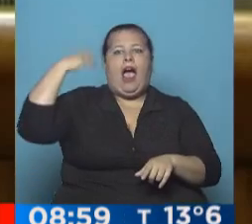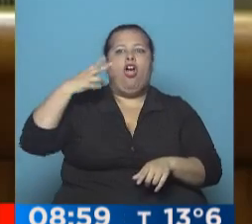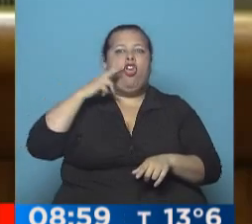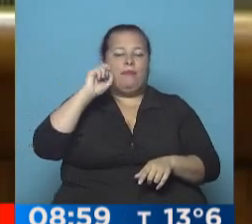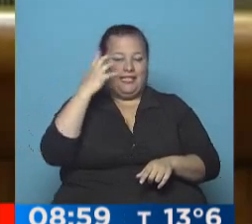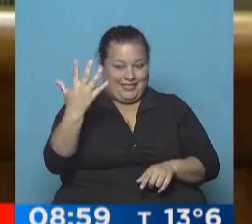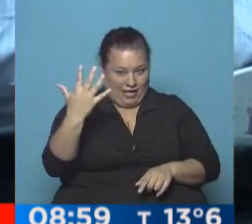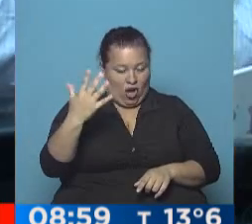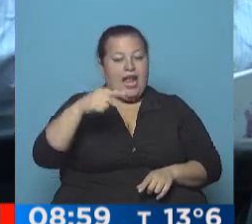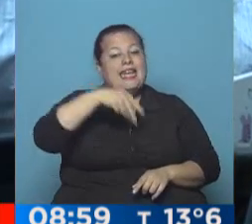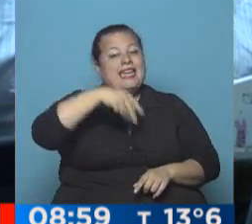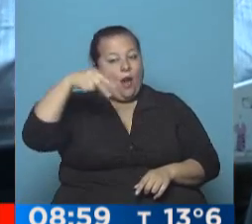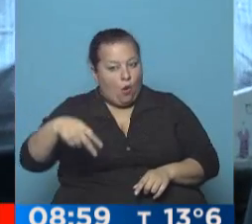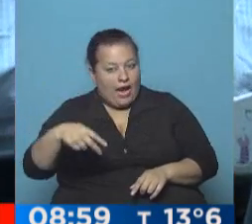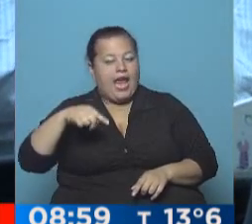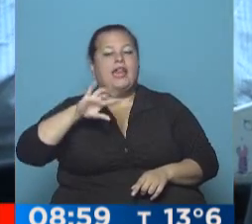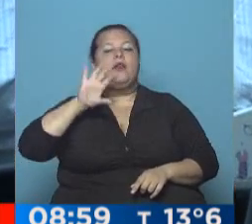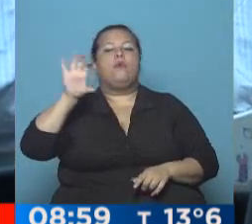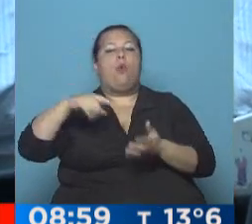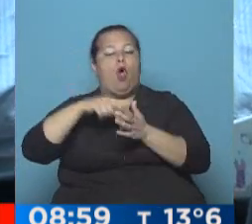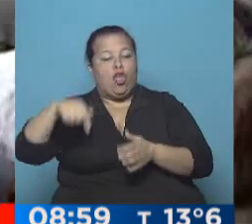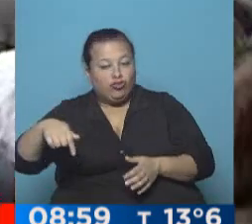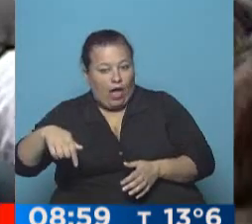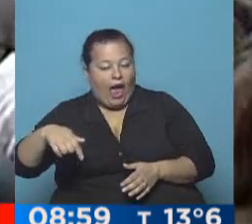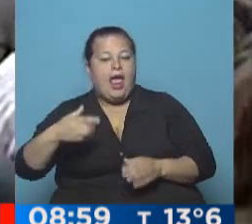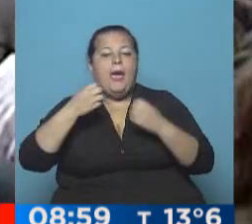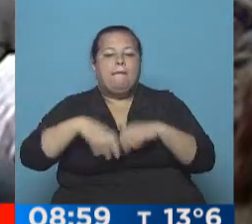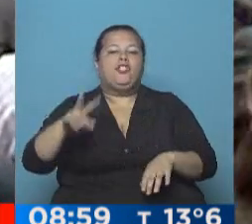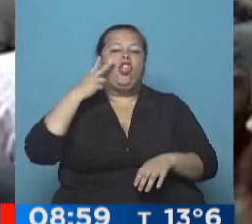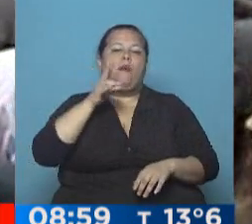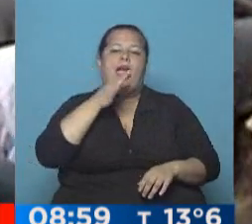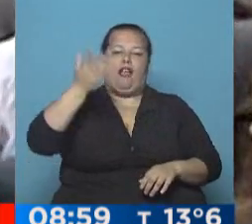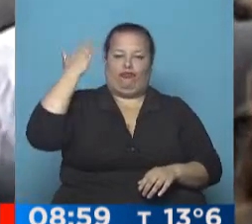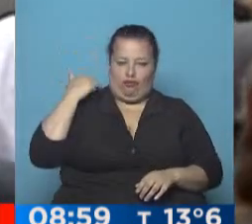2005, Neuquén y la provincia de Buenos Aires desde el 2014.